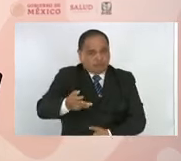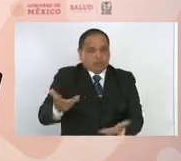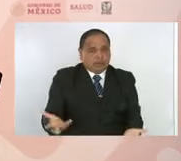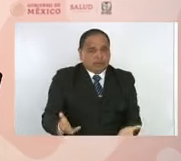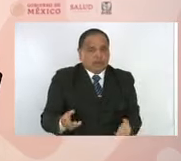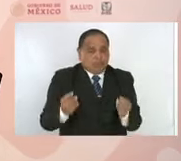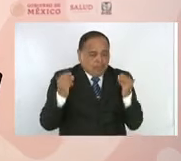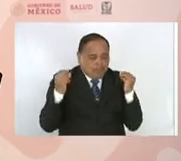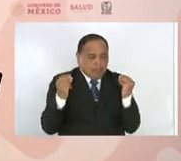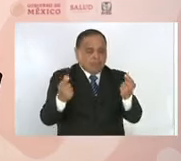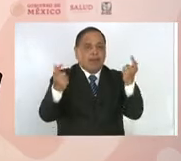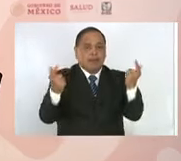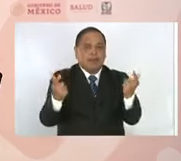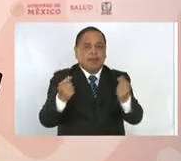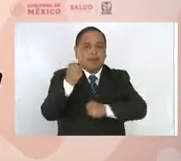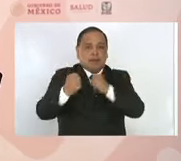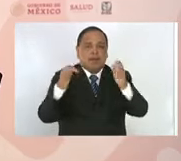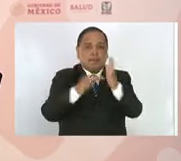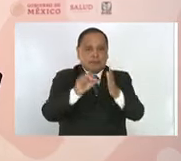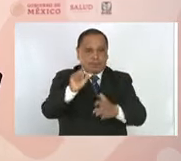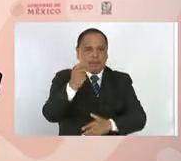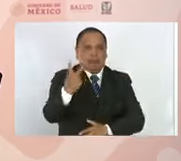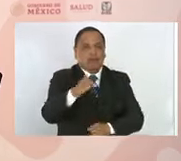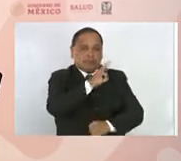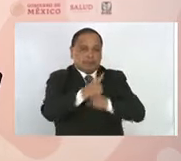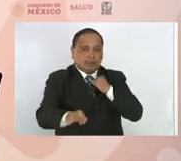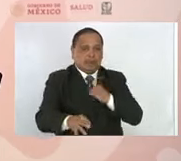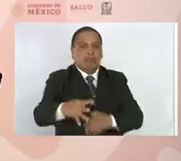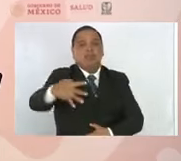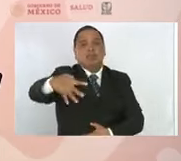y al término del 2022,